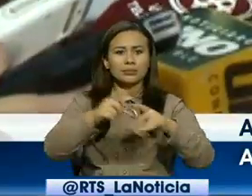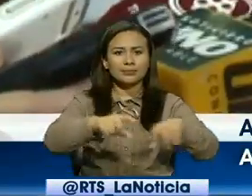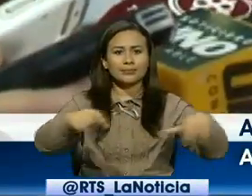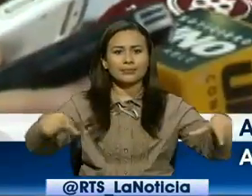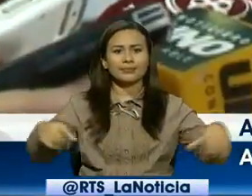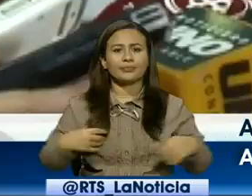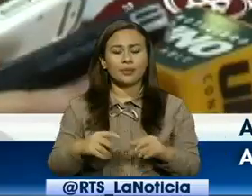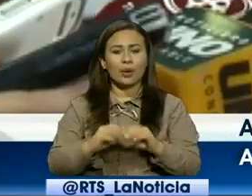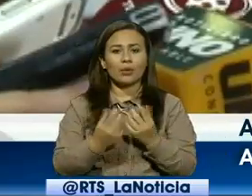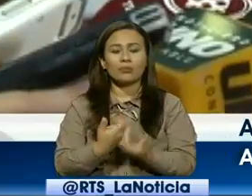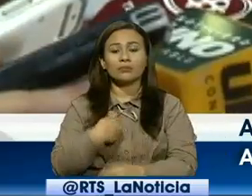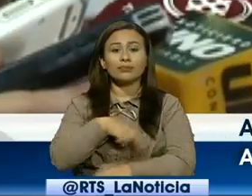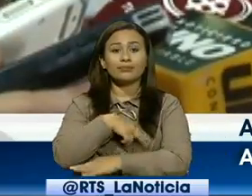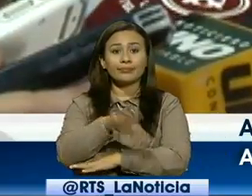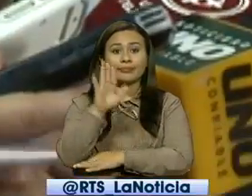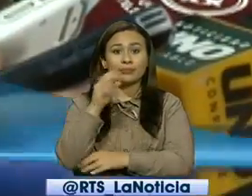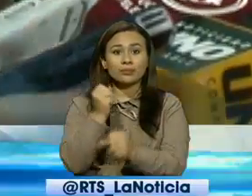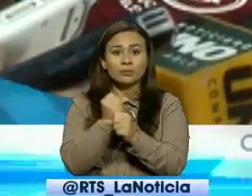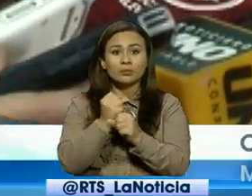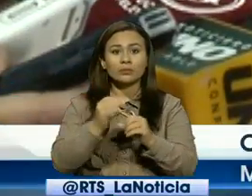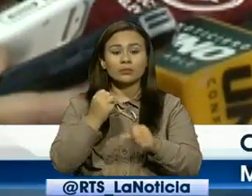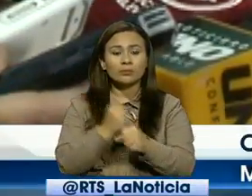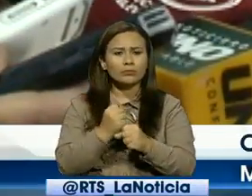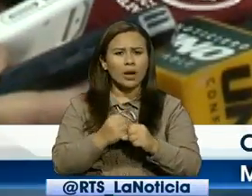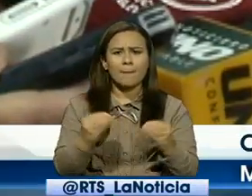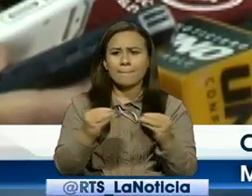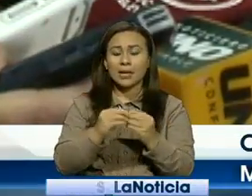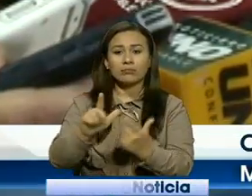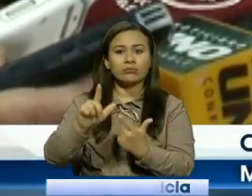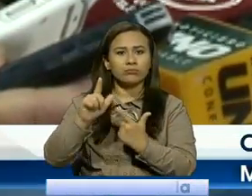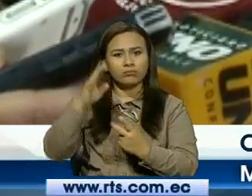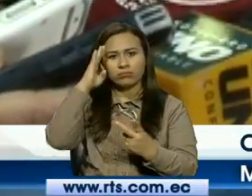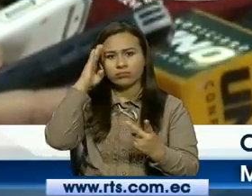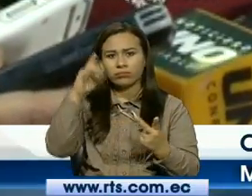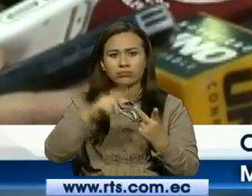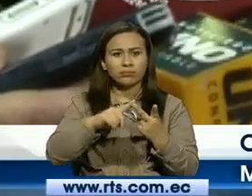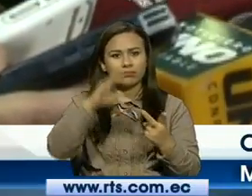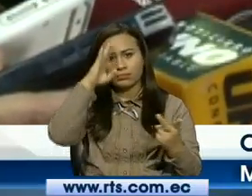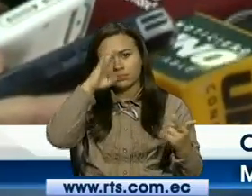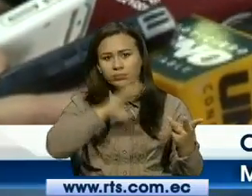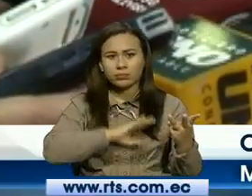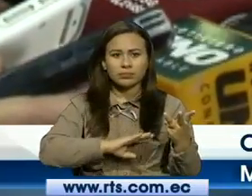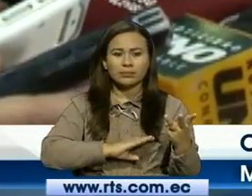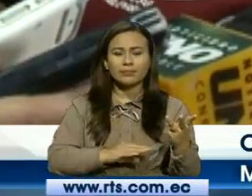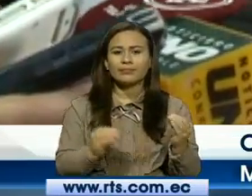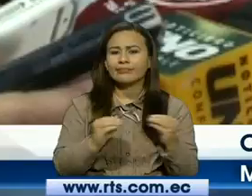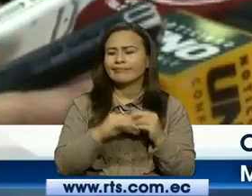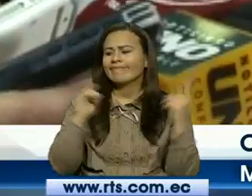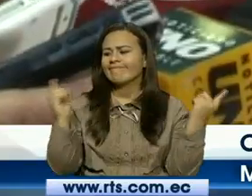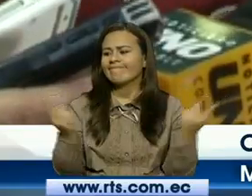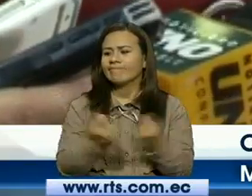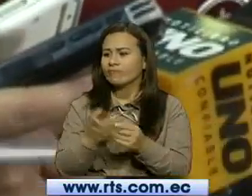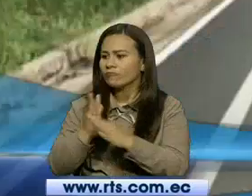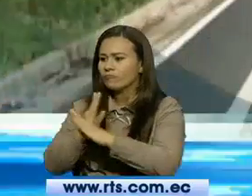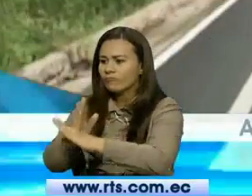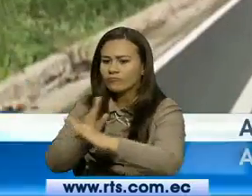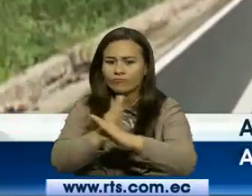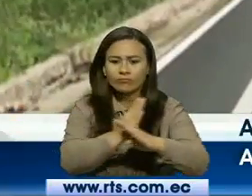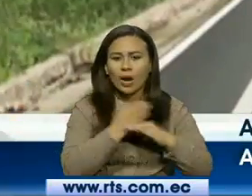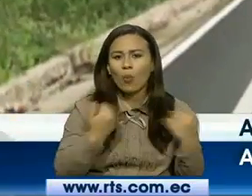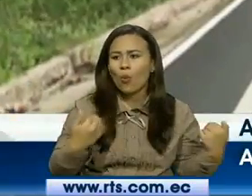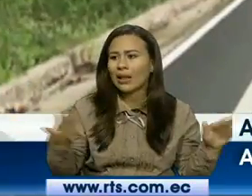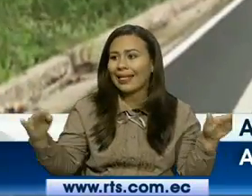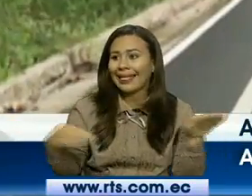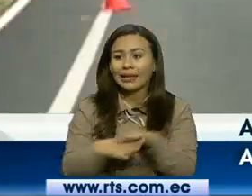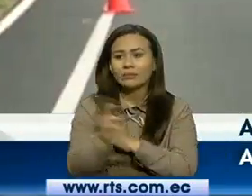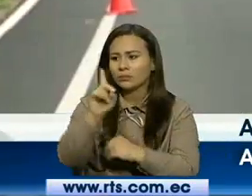Nuestro compromiso está firme con Fuerzas Armadas, Policía Nacional, en territorio para hacer frente a esta amenaza. Que el Estado